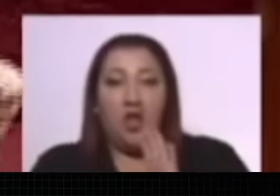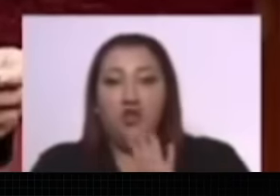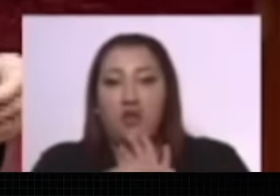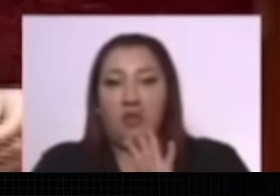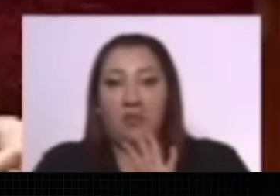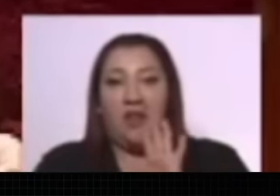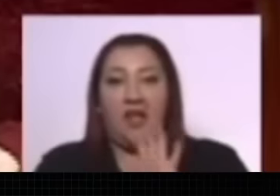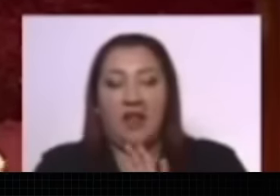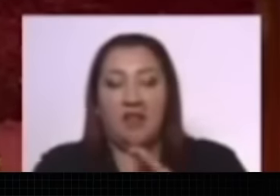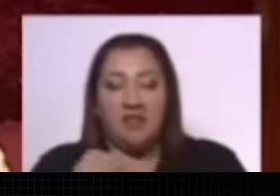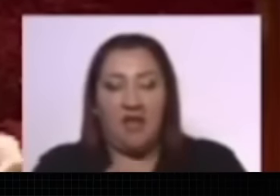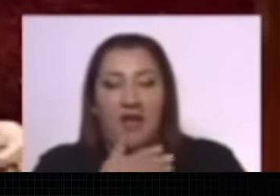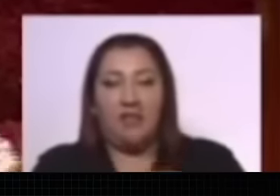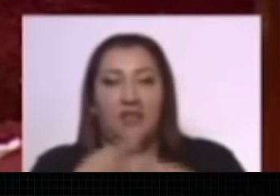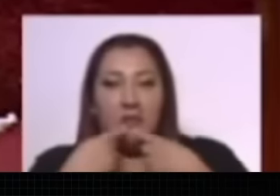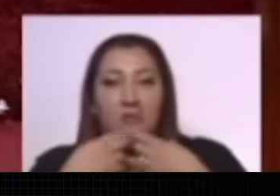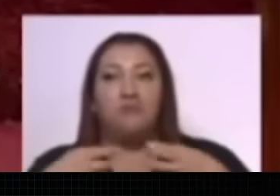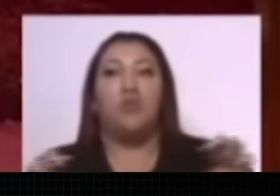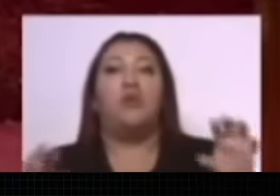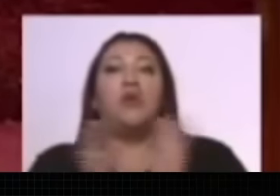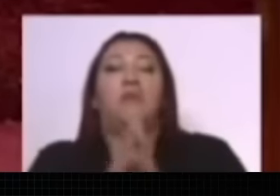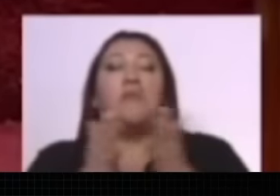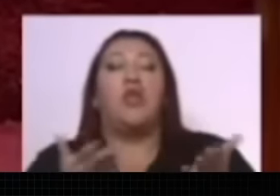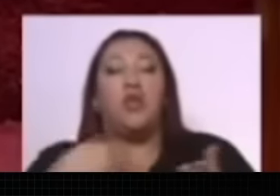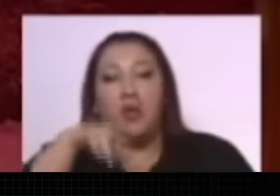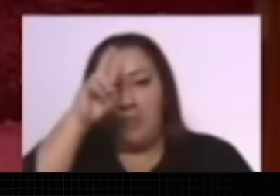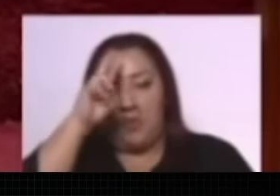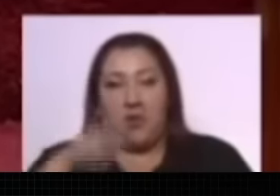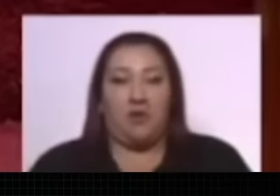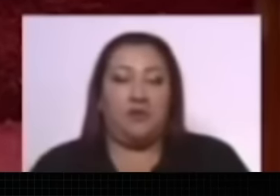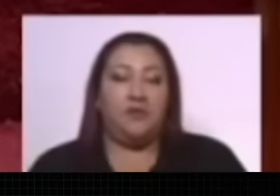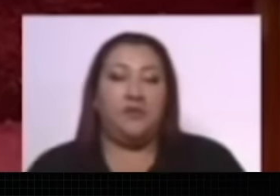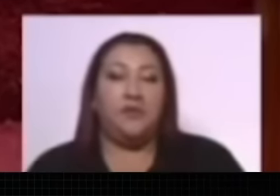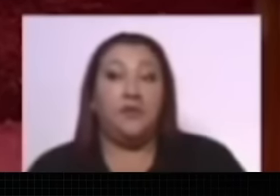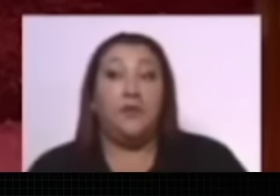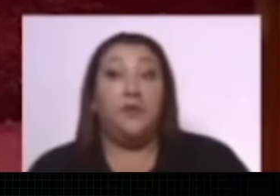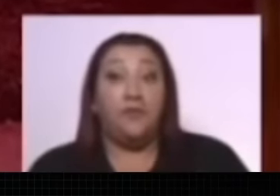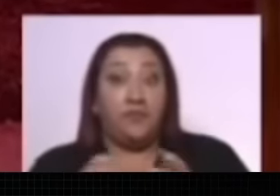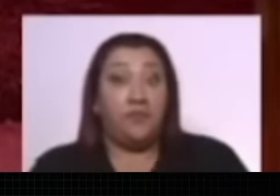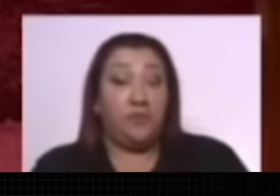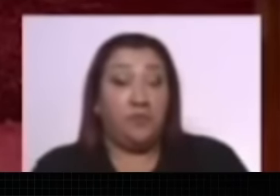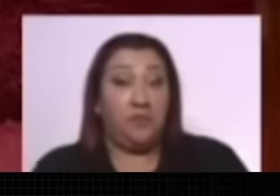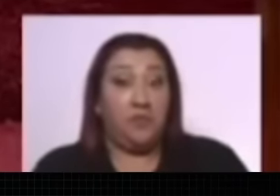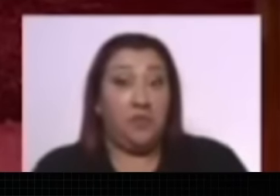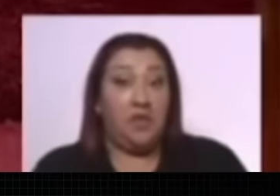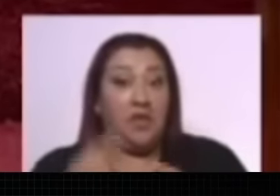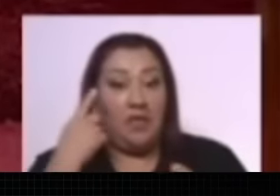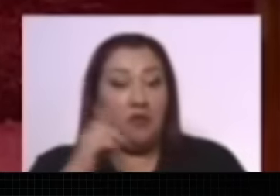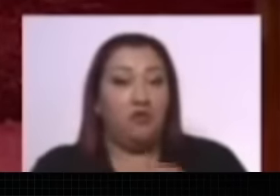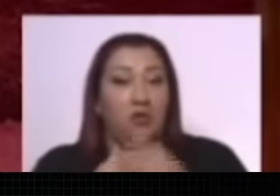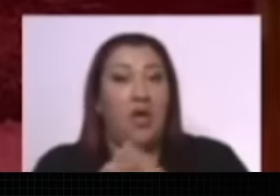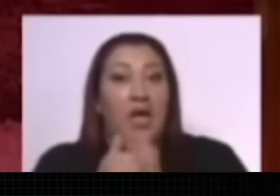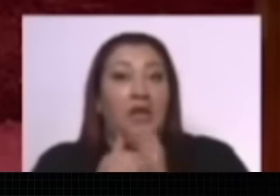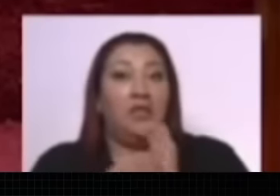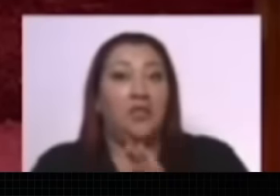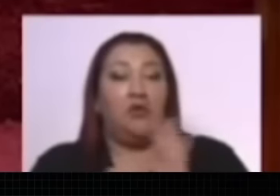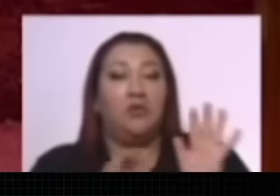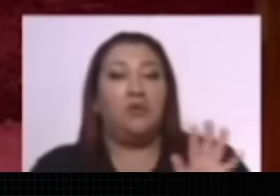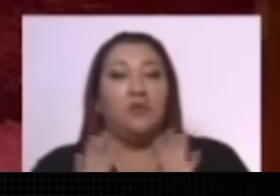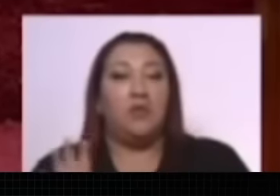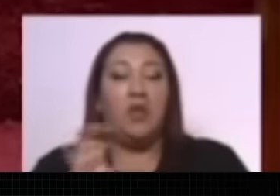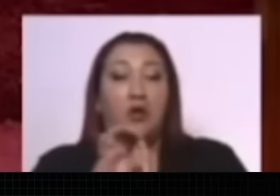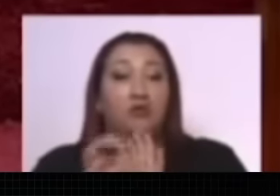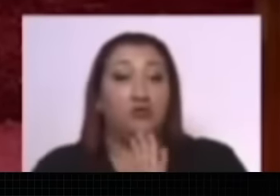legales publicadas en el Diario Oficial del Peruano. Quiero comenzar diciendo que de acuerdo con el artículo 99